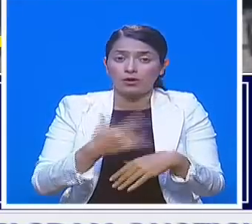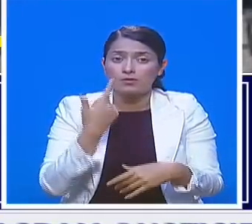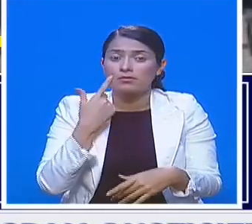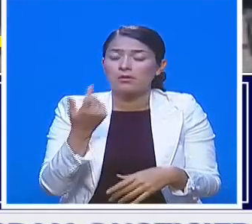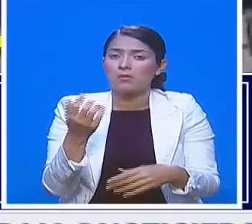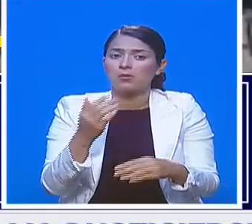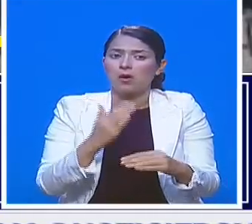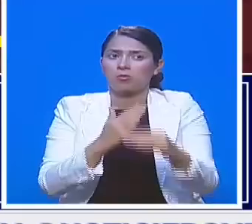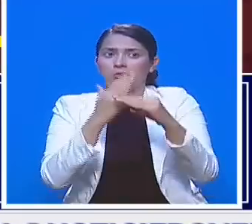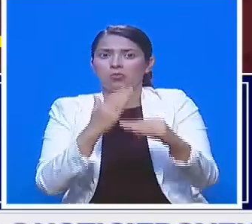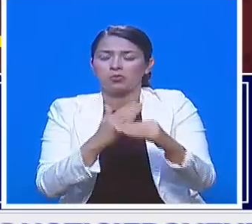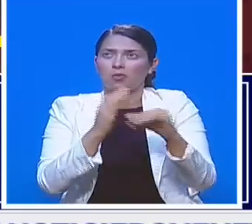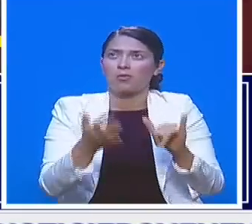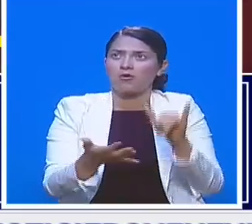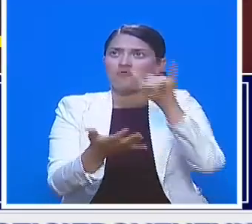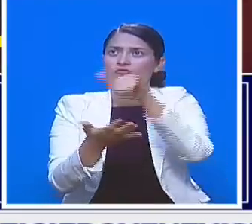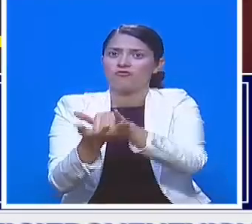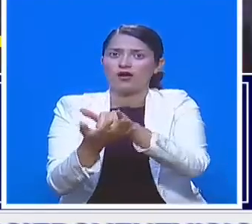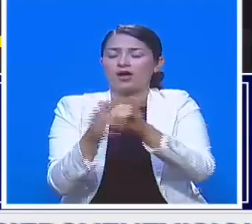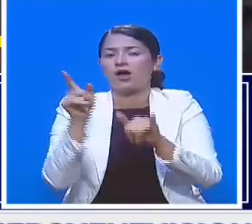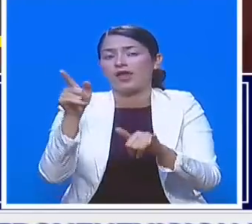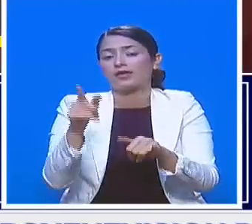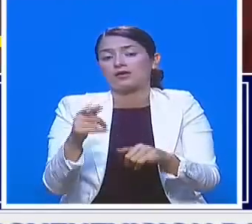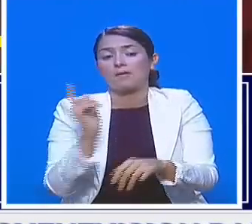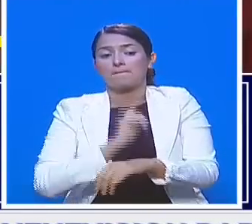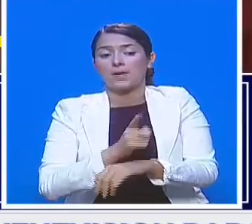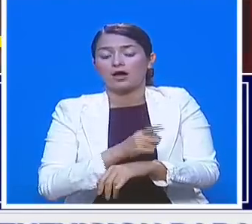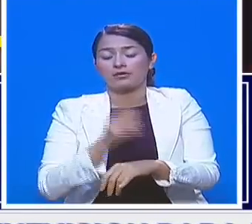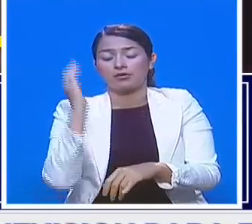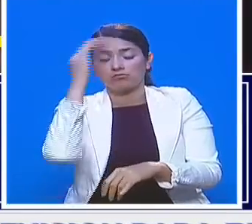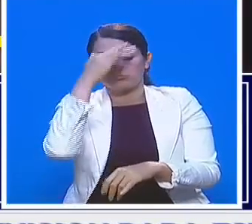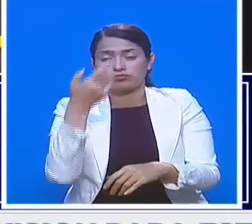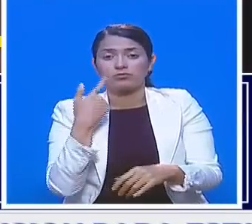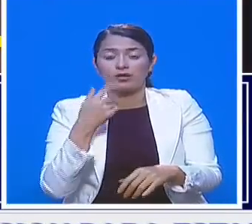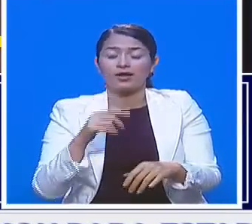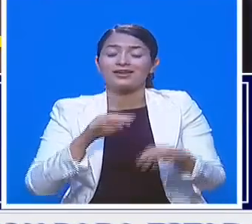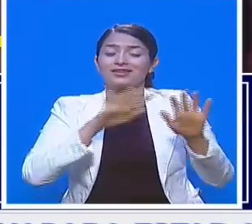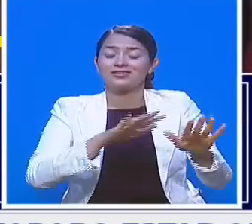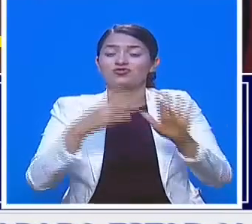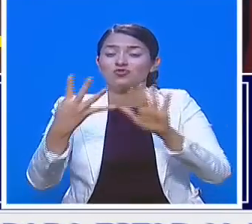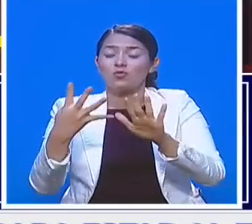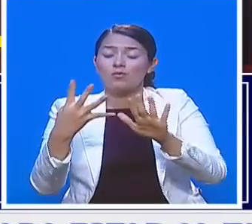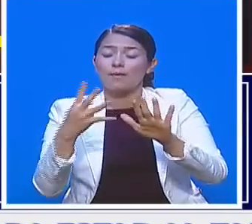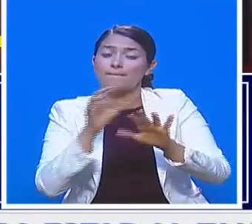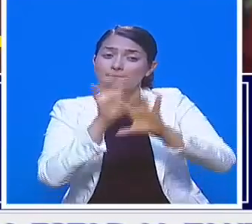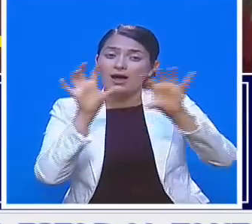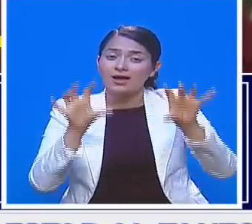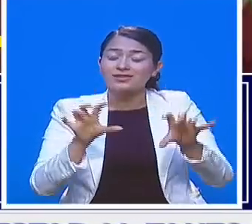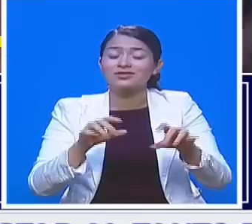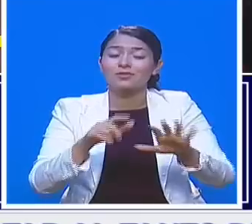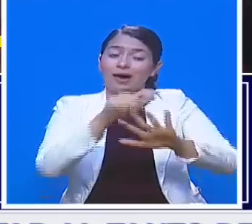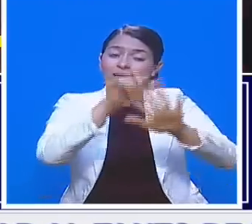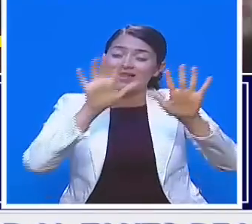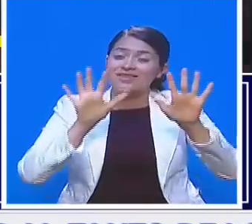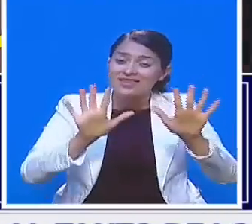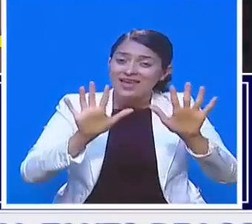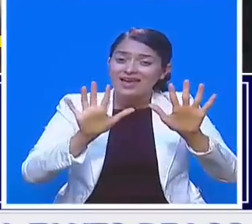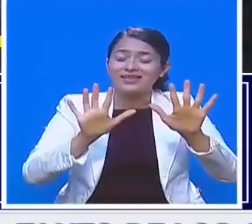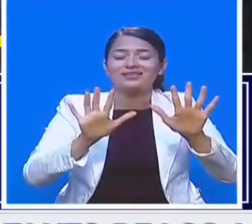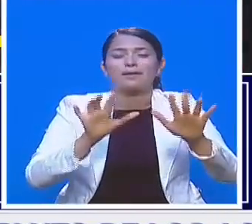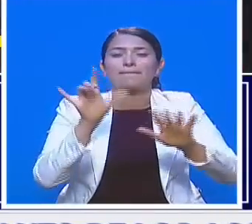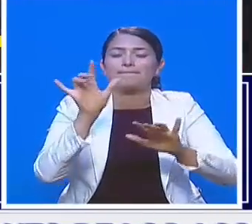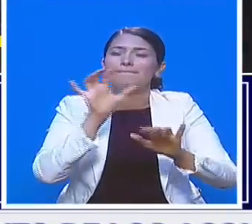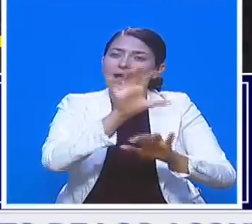restricciones de viaje impuestas por el presidente Donald Trump contra 19 países, incluyendo 10 africanos. Según el organismo,